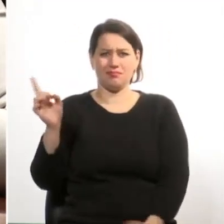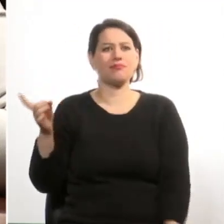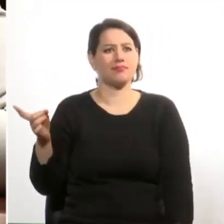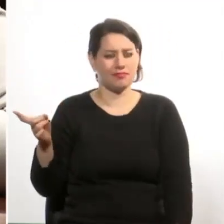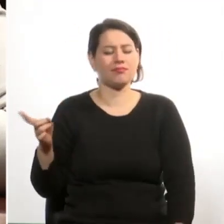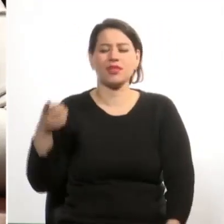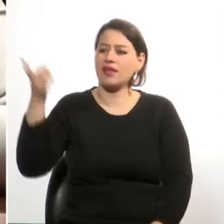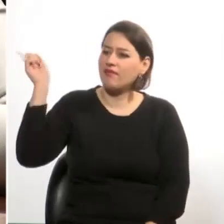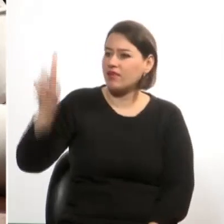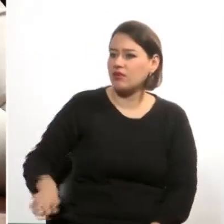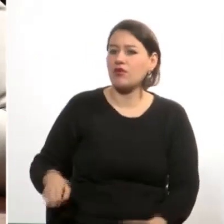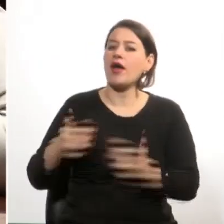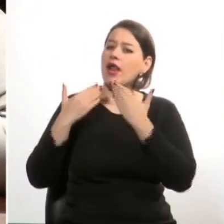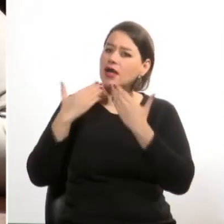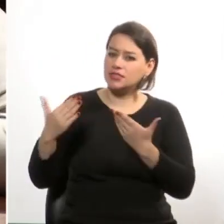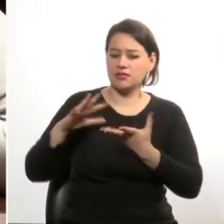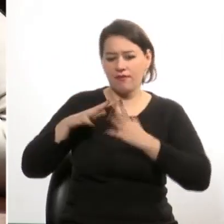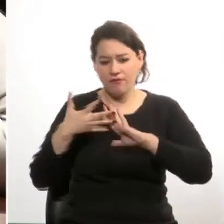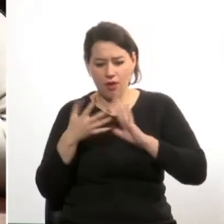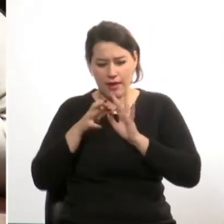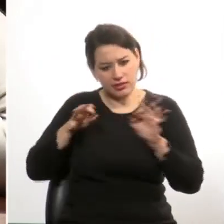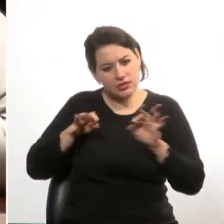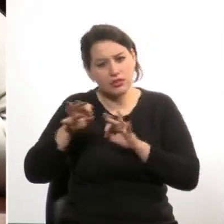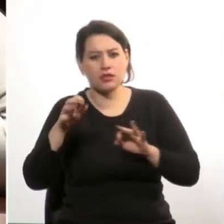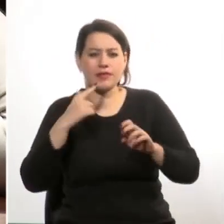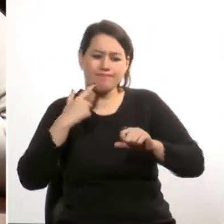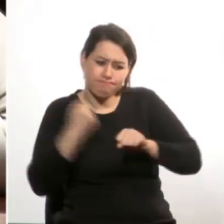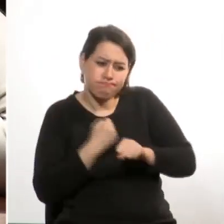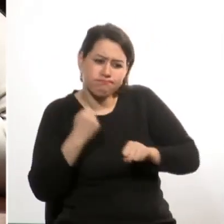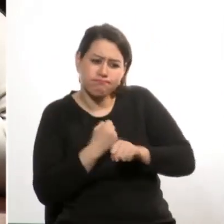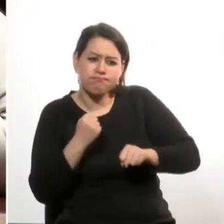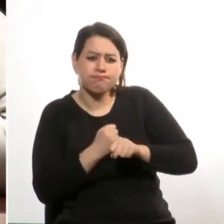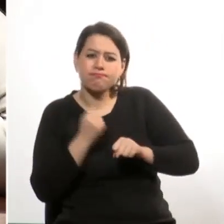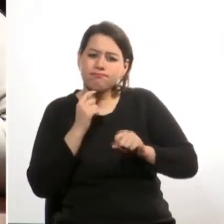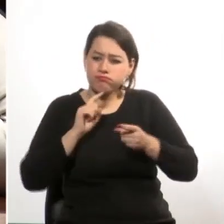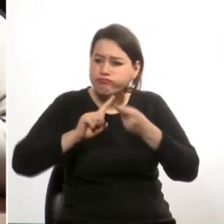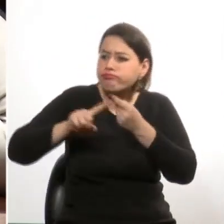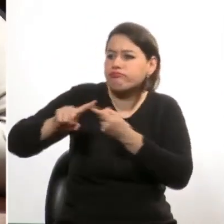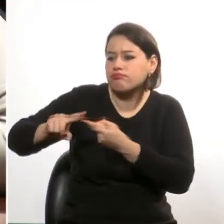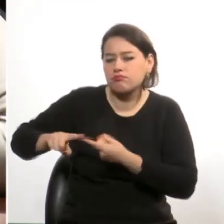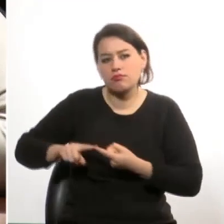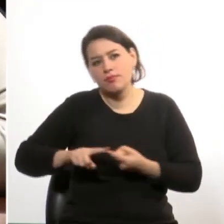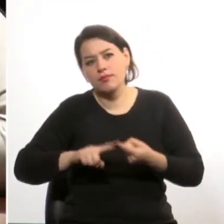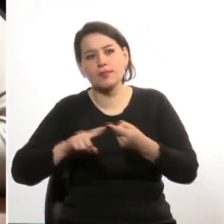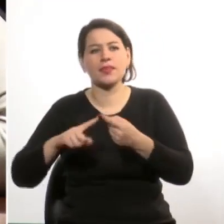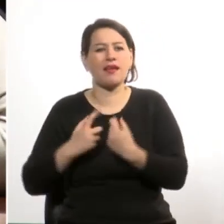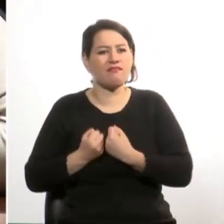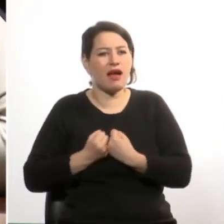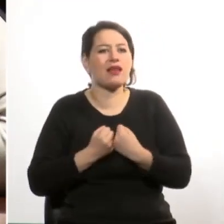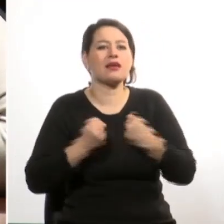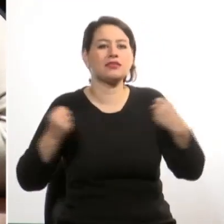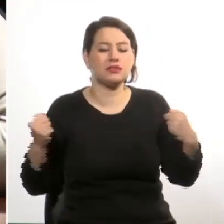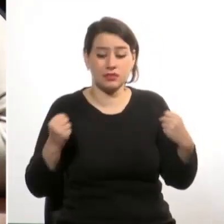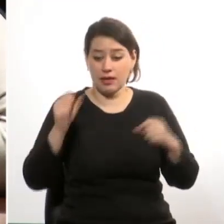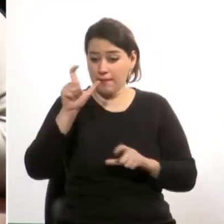ninguna duda, resultado de una estrategia trabajosamente consensuada y valiente